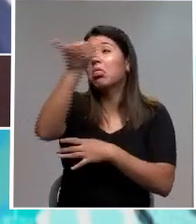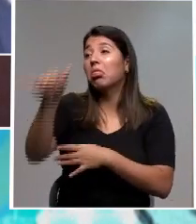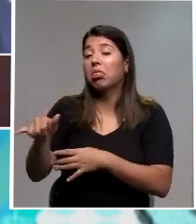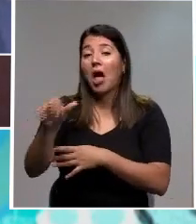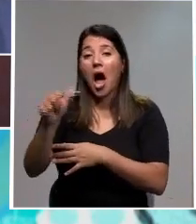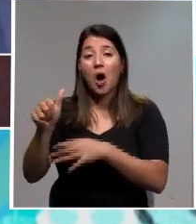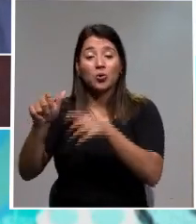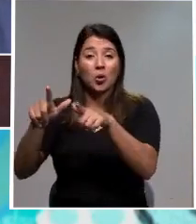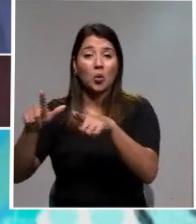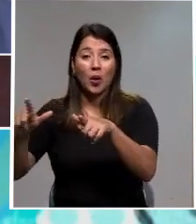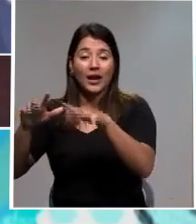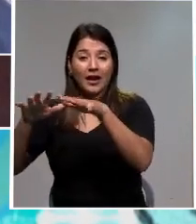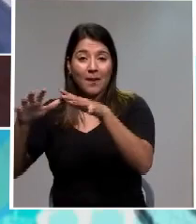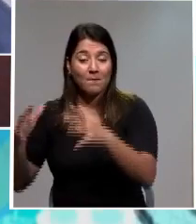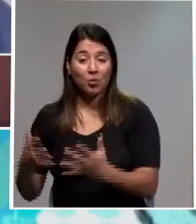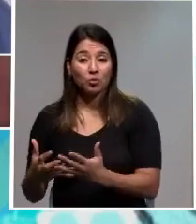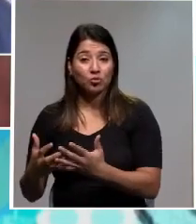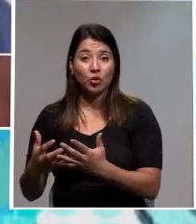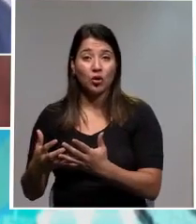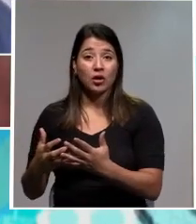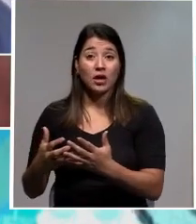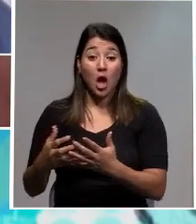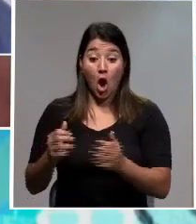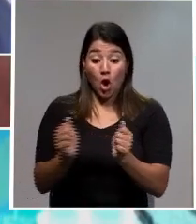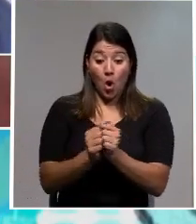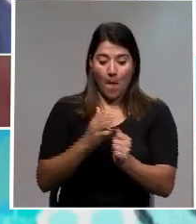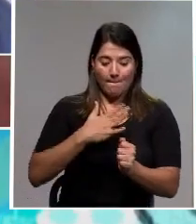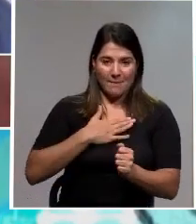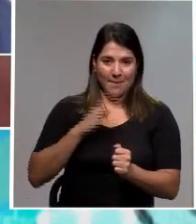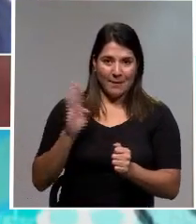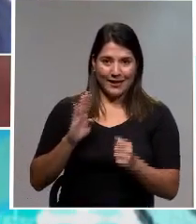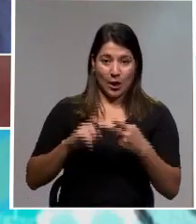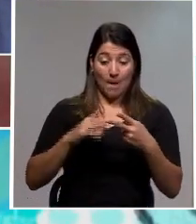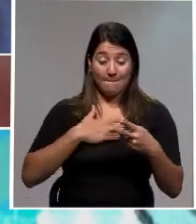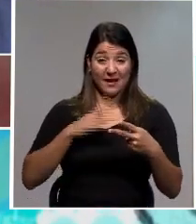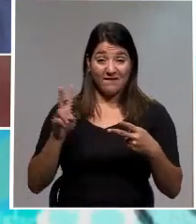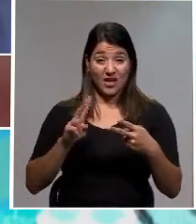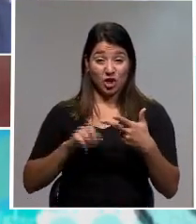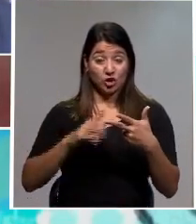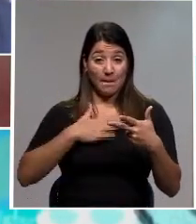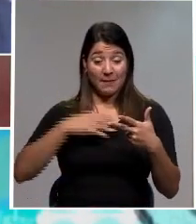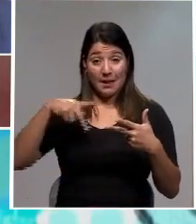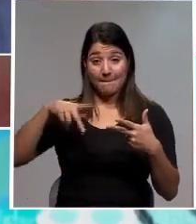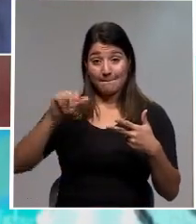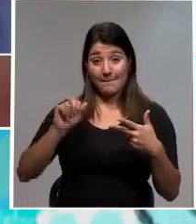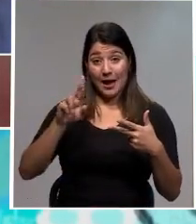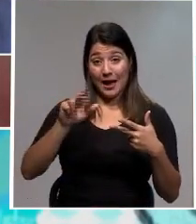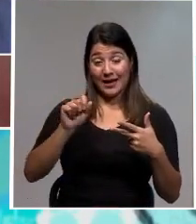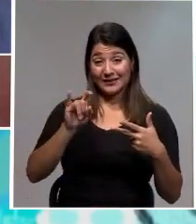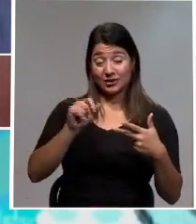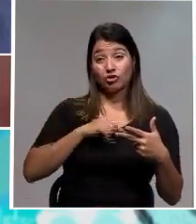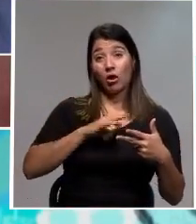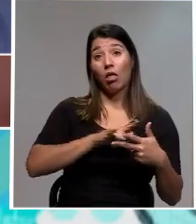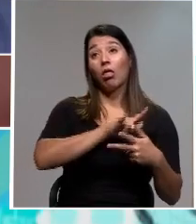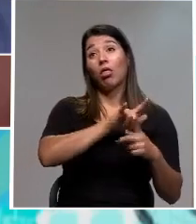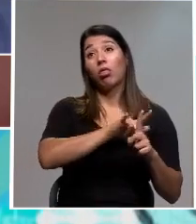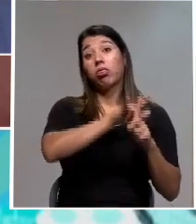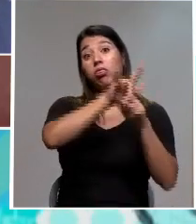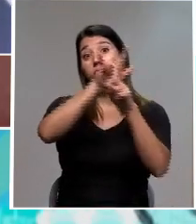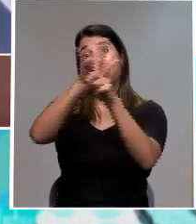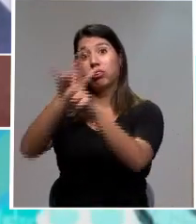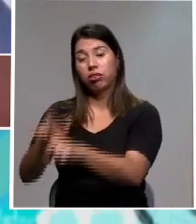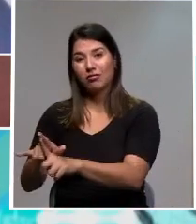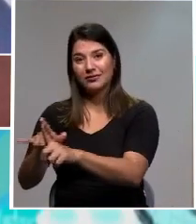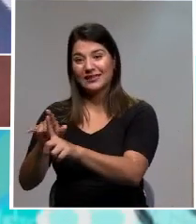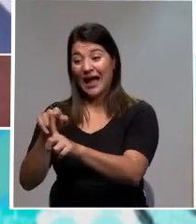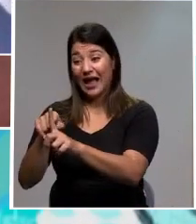mundo y me voy con mis parásitos, con mis bacterias y con los virus hacia poblaciones que no los tienen. Eso tiende